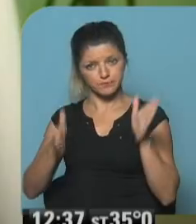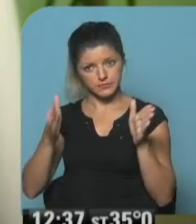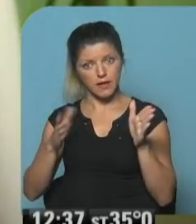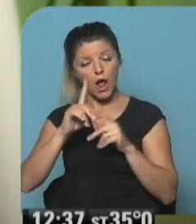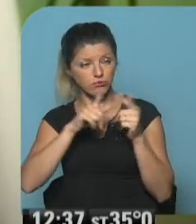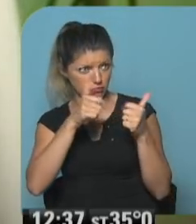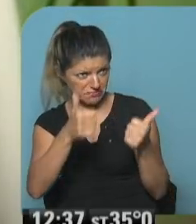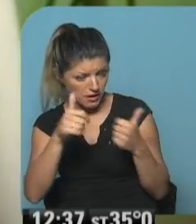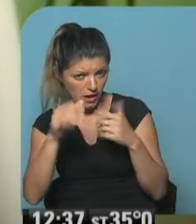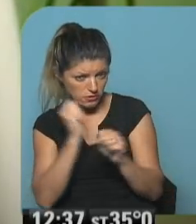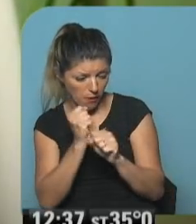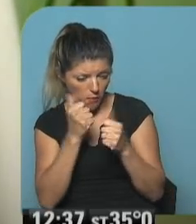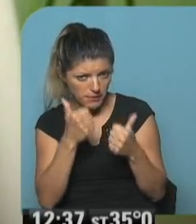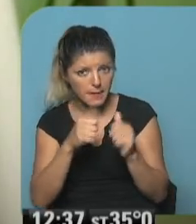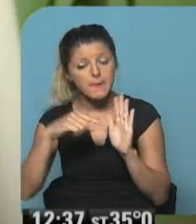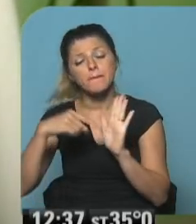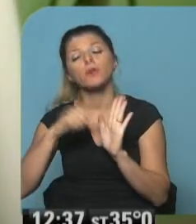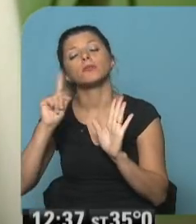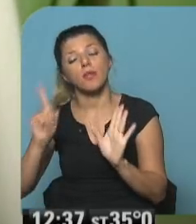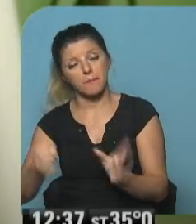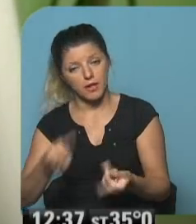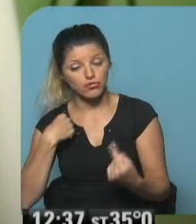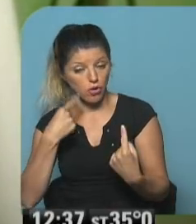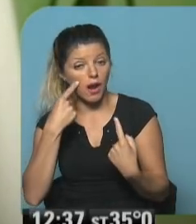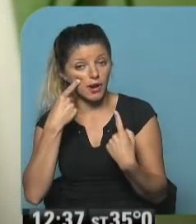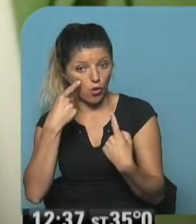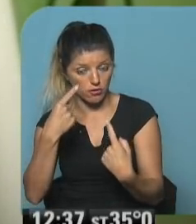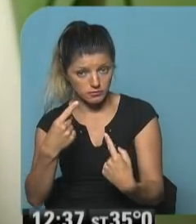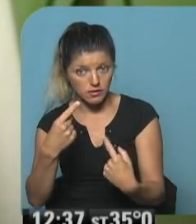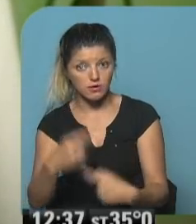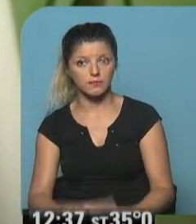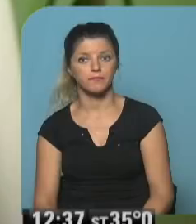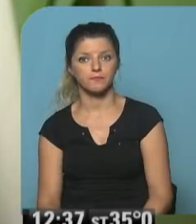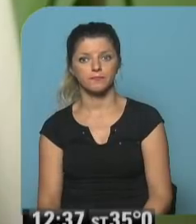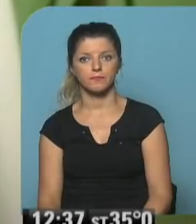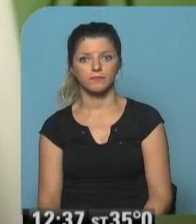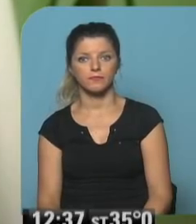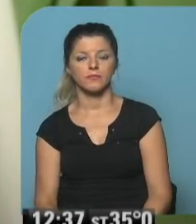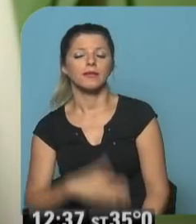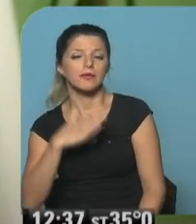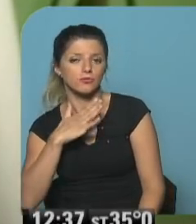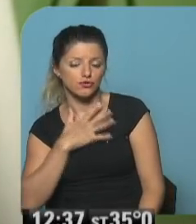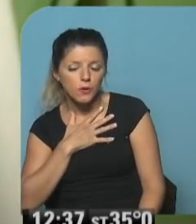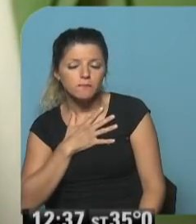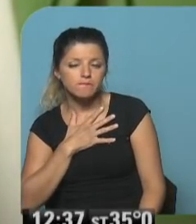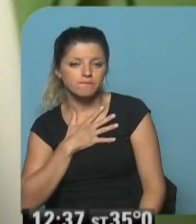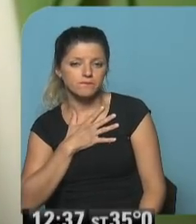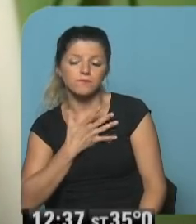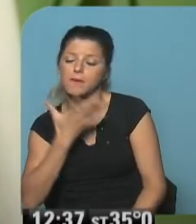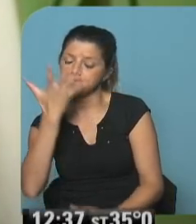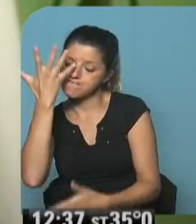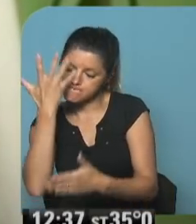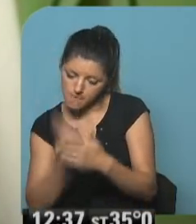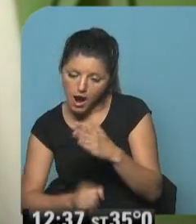recibidos. Pero reconozco por otro lado que he defraudado también a